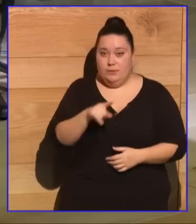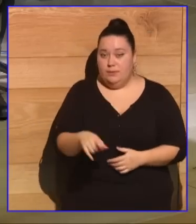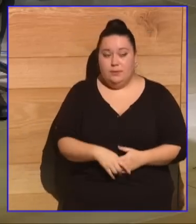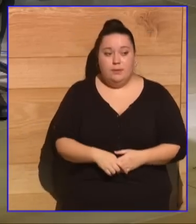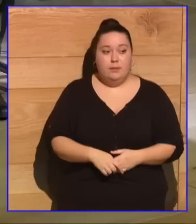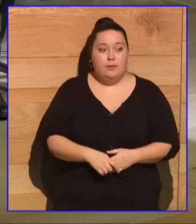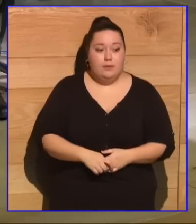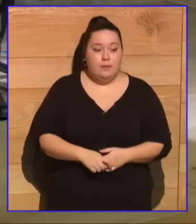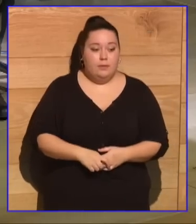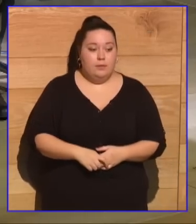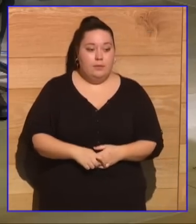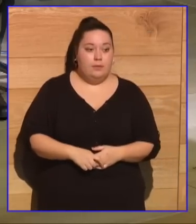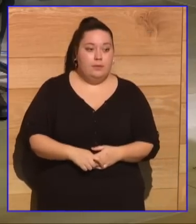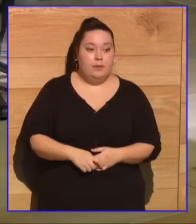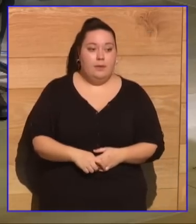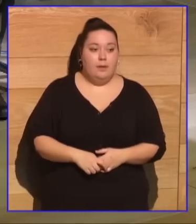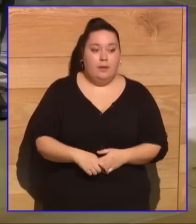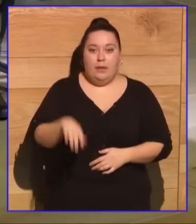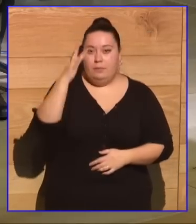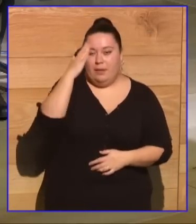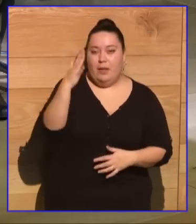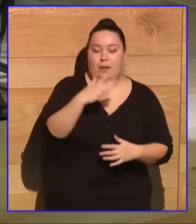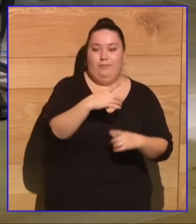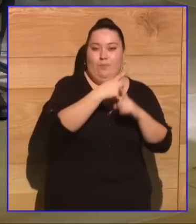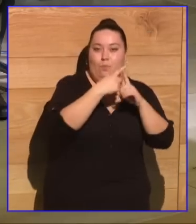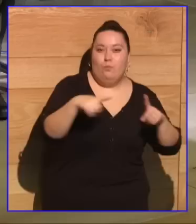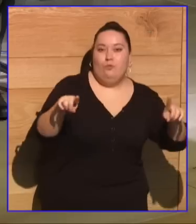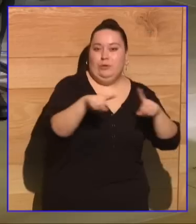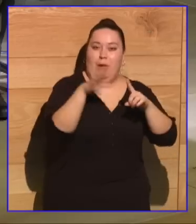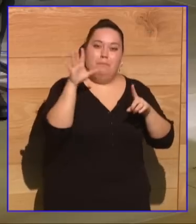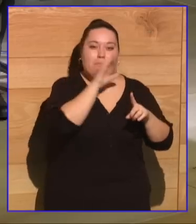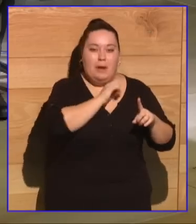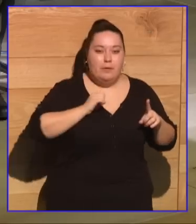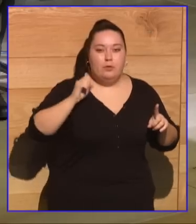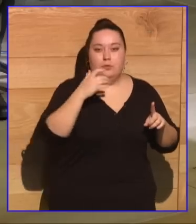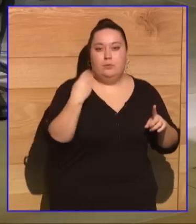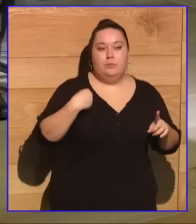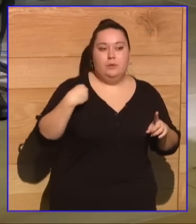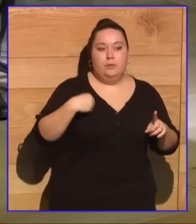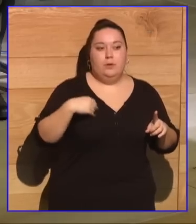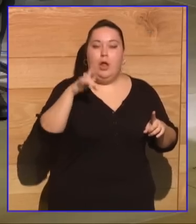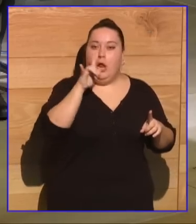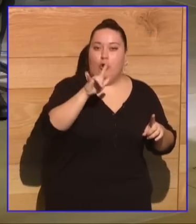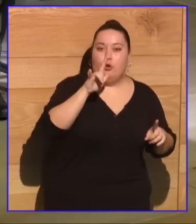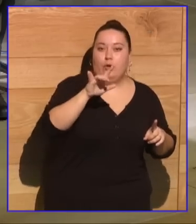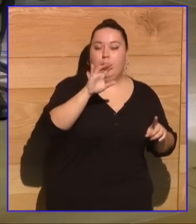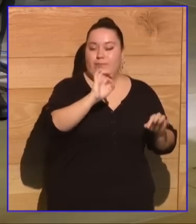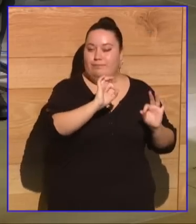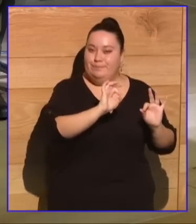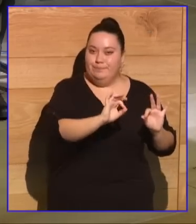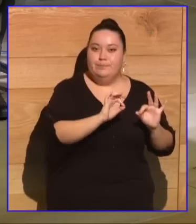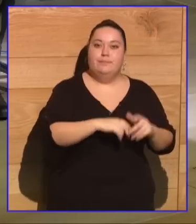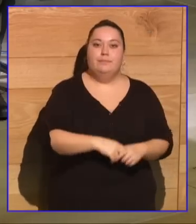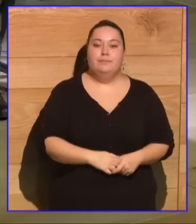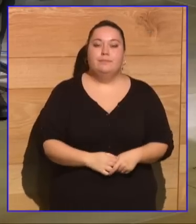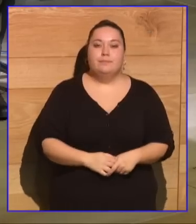por ejemplo, en un musical celebérrimo como el Rocky Horror Picture Show, el Rocky Horror Show, vamos, se